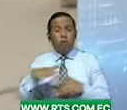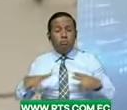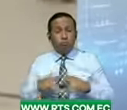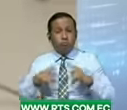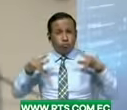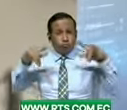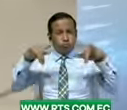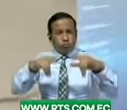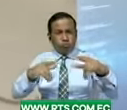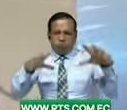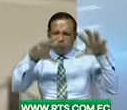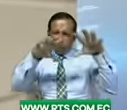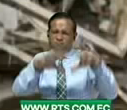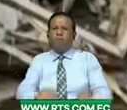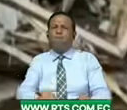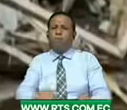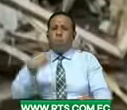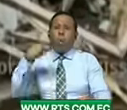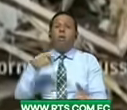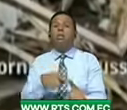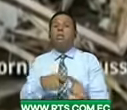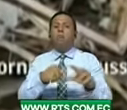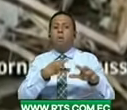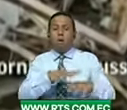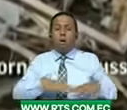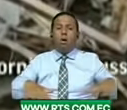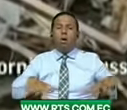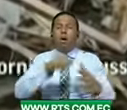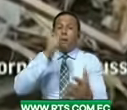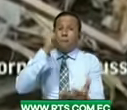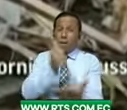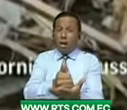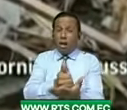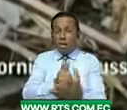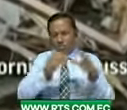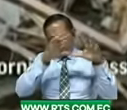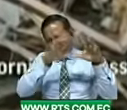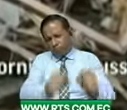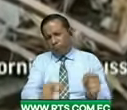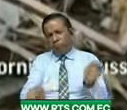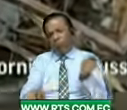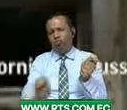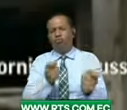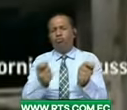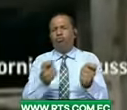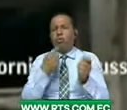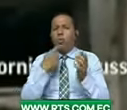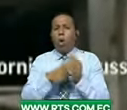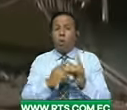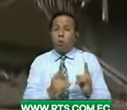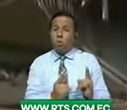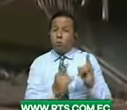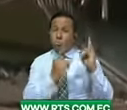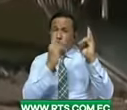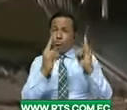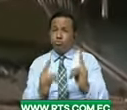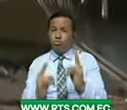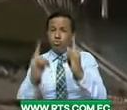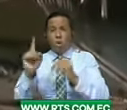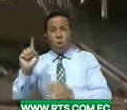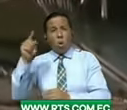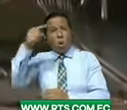acumular rápidamente fuerzas para tomar la capital. Hay reportes de bombardeos en edificios de apartamentos, así como en puentes y